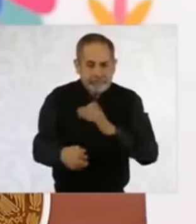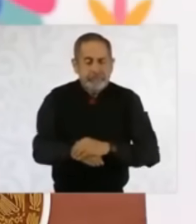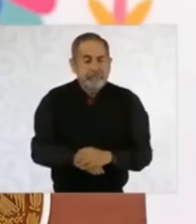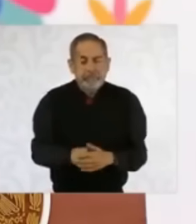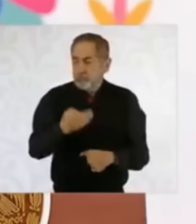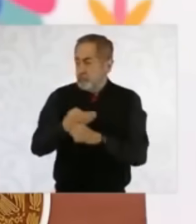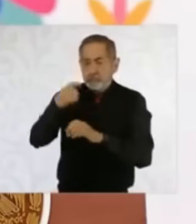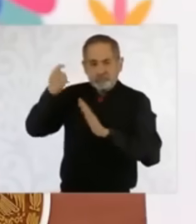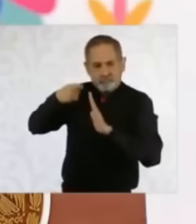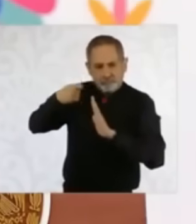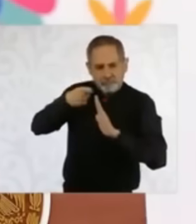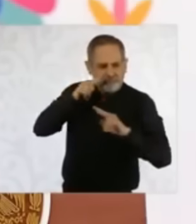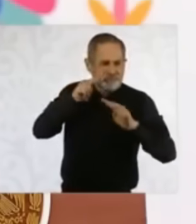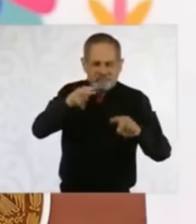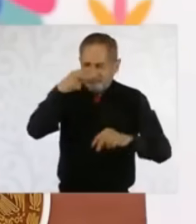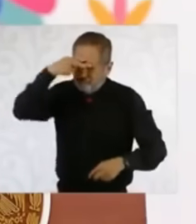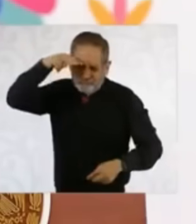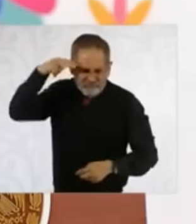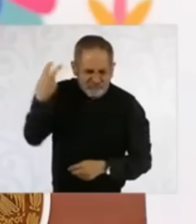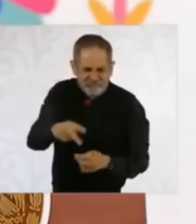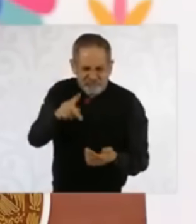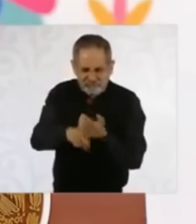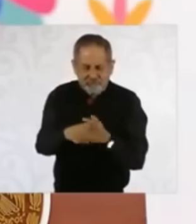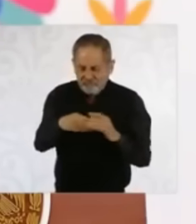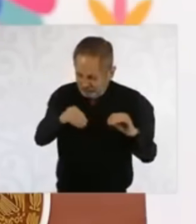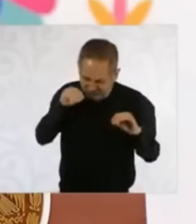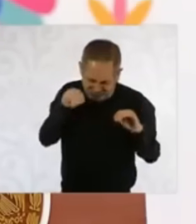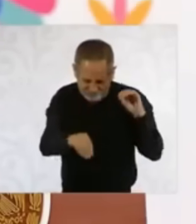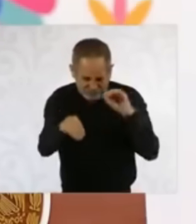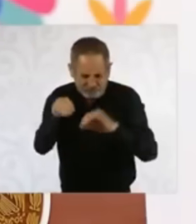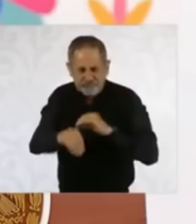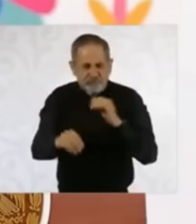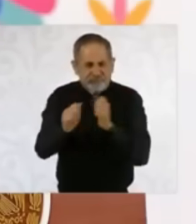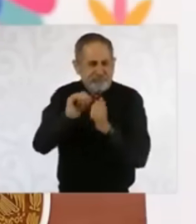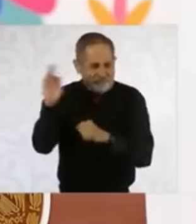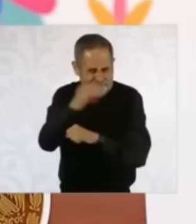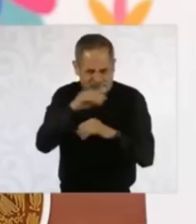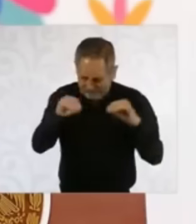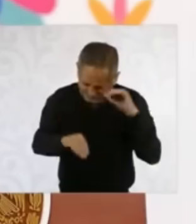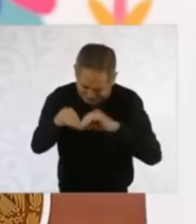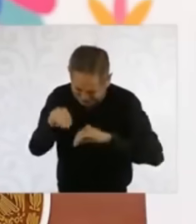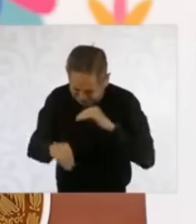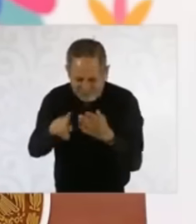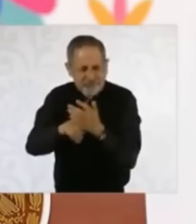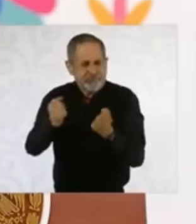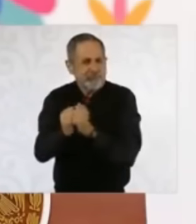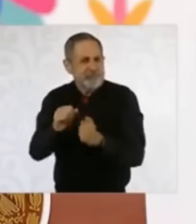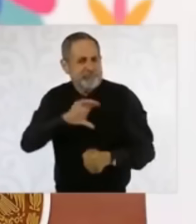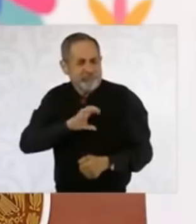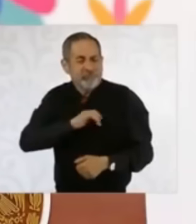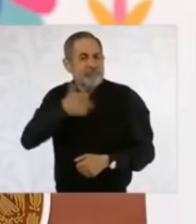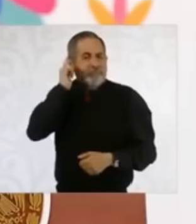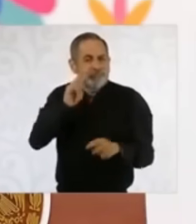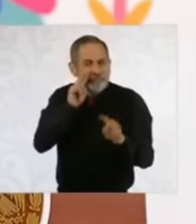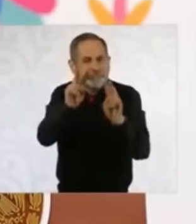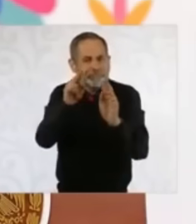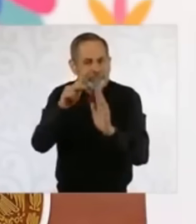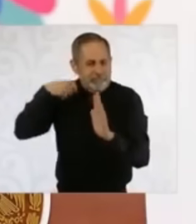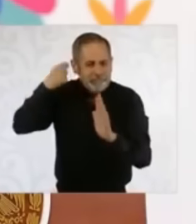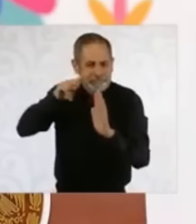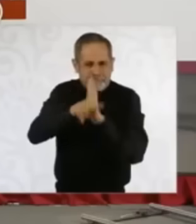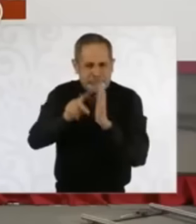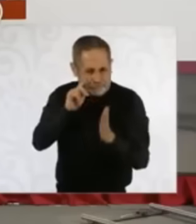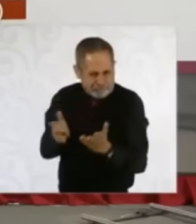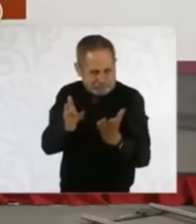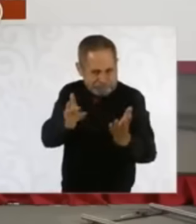compras apoyen lo local y disfruten de la ofertas y si tienen un negocio aún están a tiempo de registrarse Y sumarse a esta gran